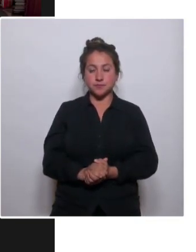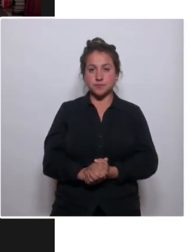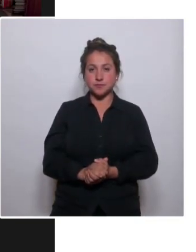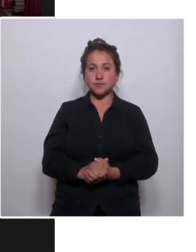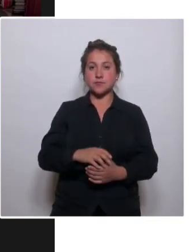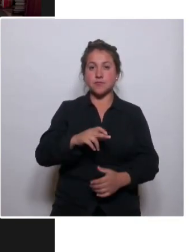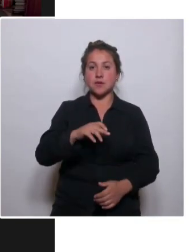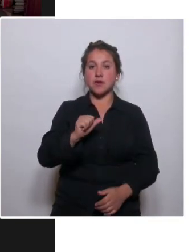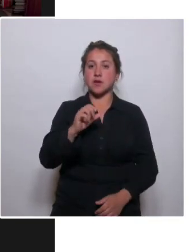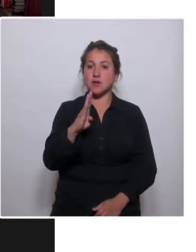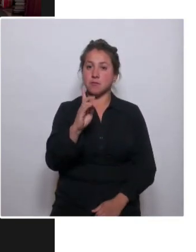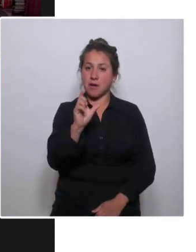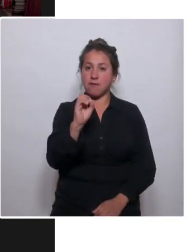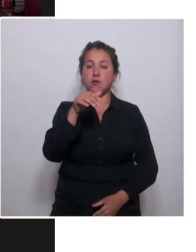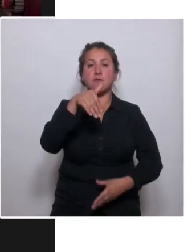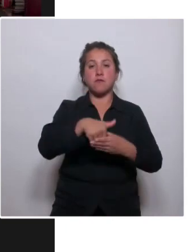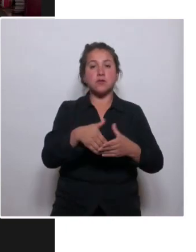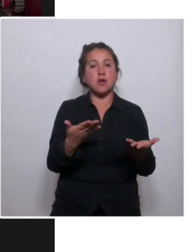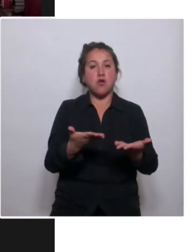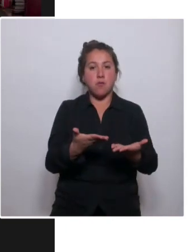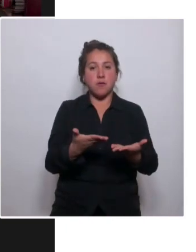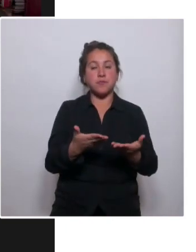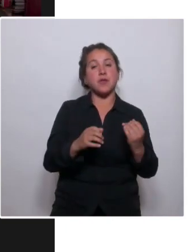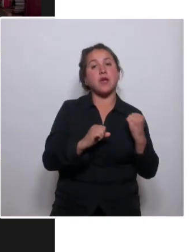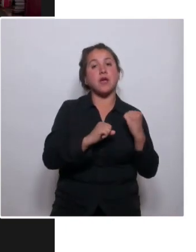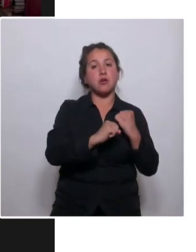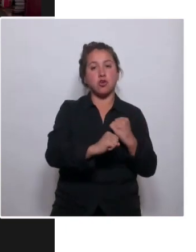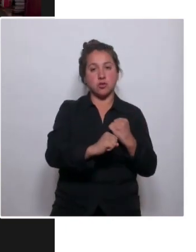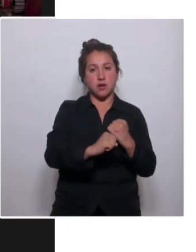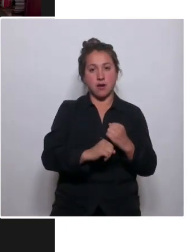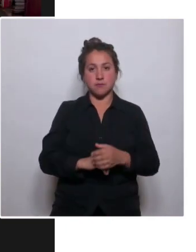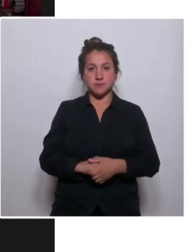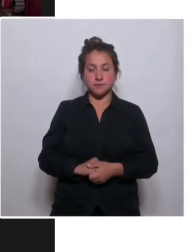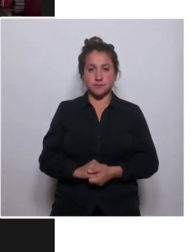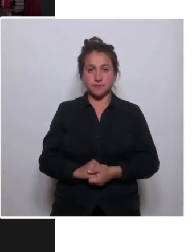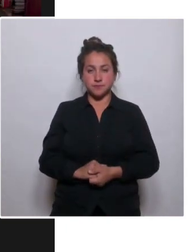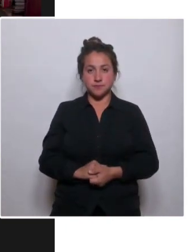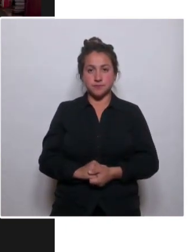Convencional Pablo Tolosa, ¿cómo vota? En contra.